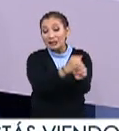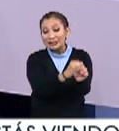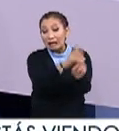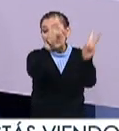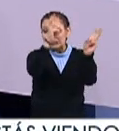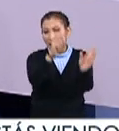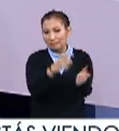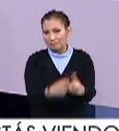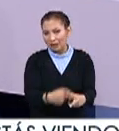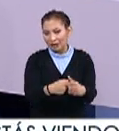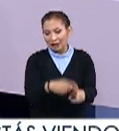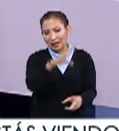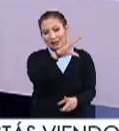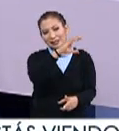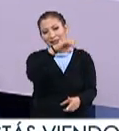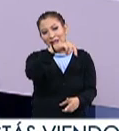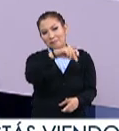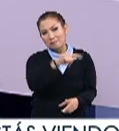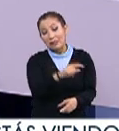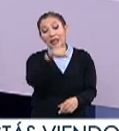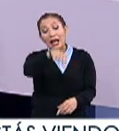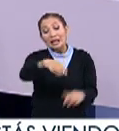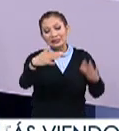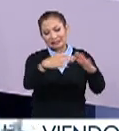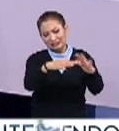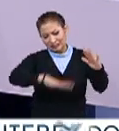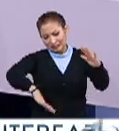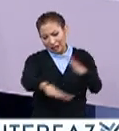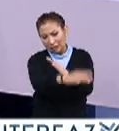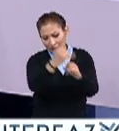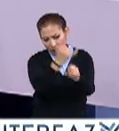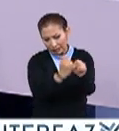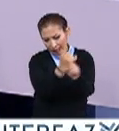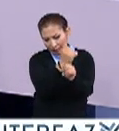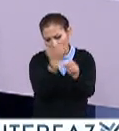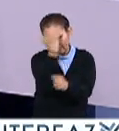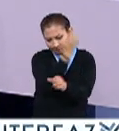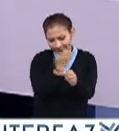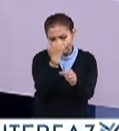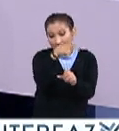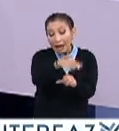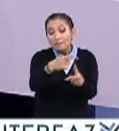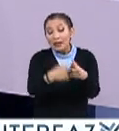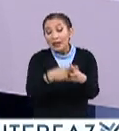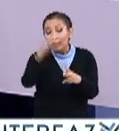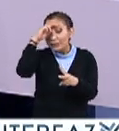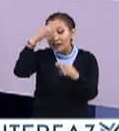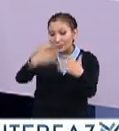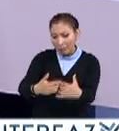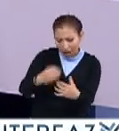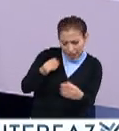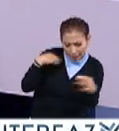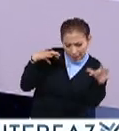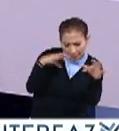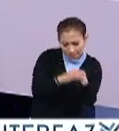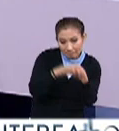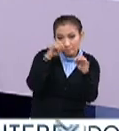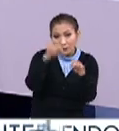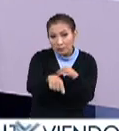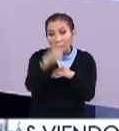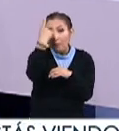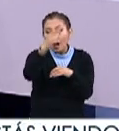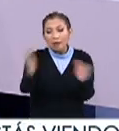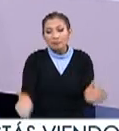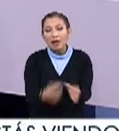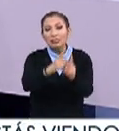en Matemáticas, el CIMAT. Se trata de una casa de estudios y de investigación en donde las matemáticas y la inteligencia artificial van de la mano